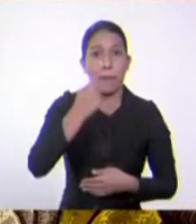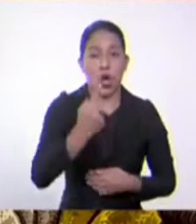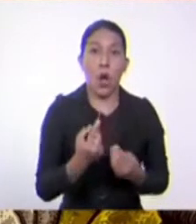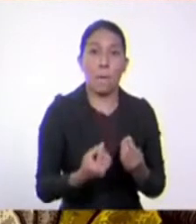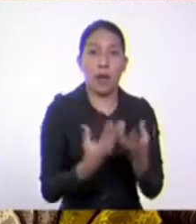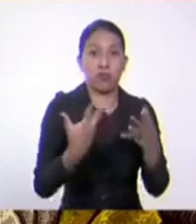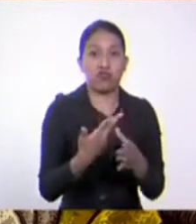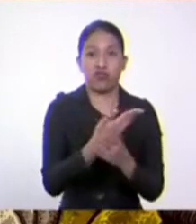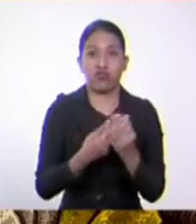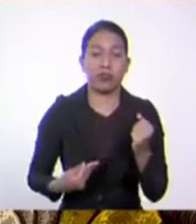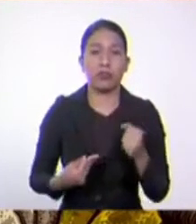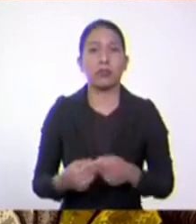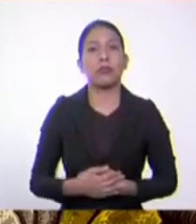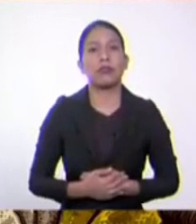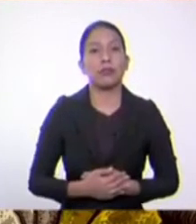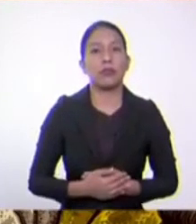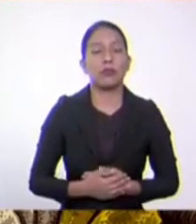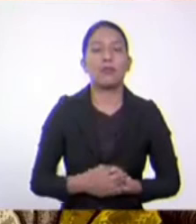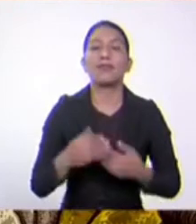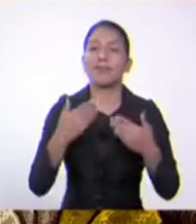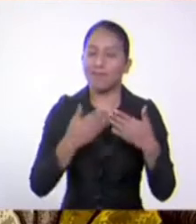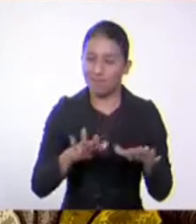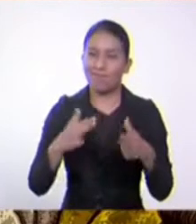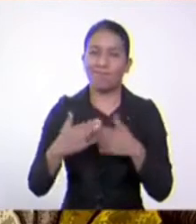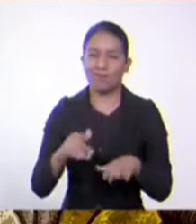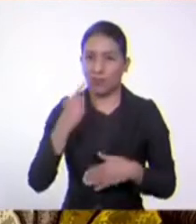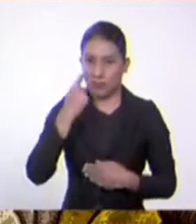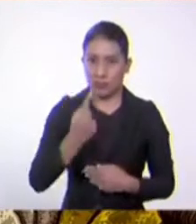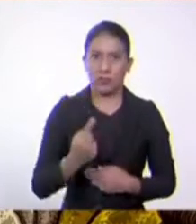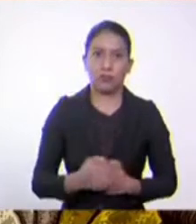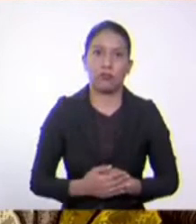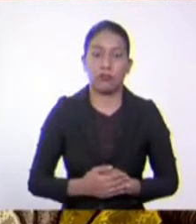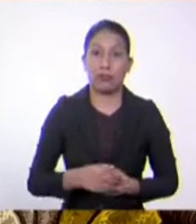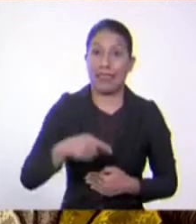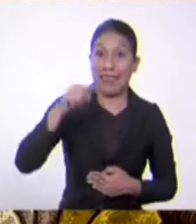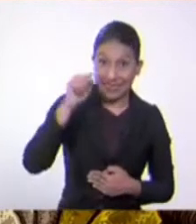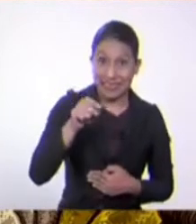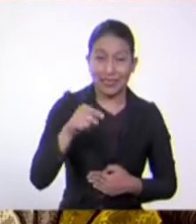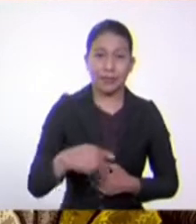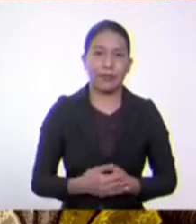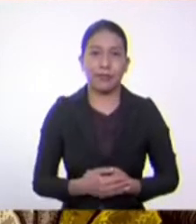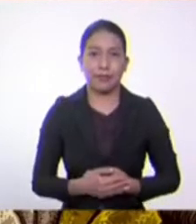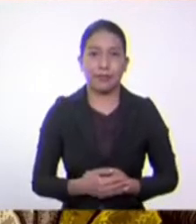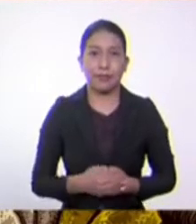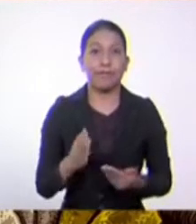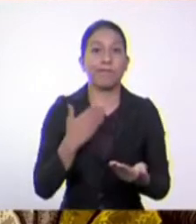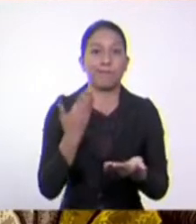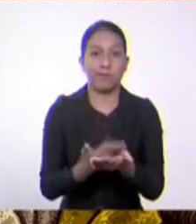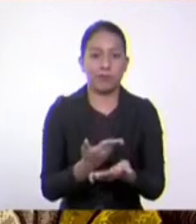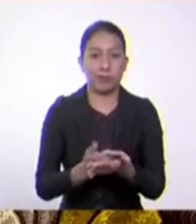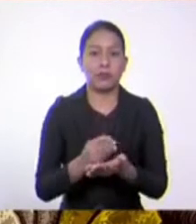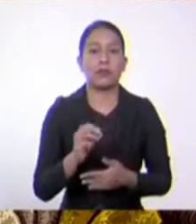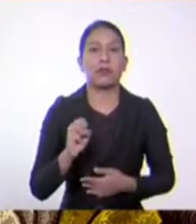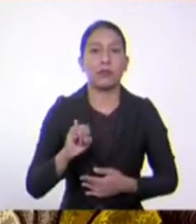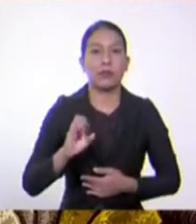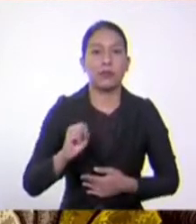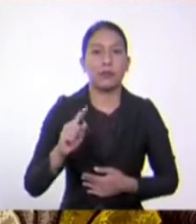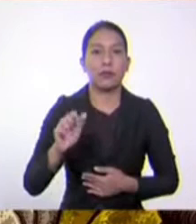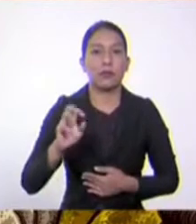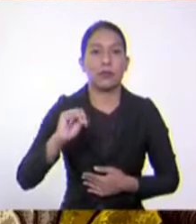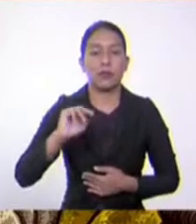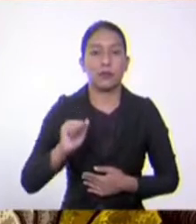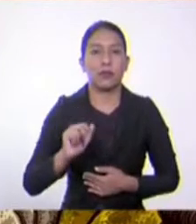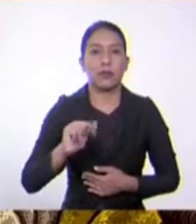idea de la variabilidad de las especies. De esta manera, se planteó el sistema natural